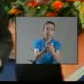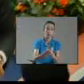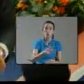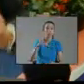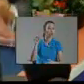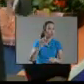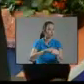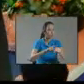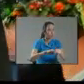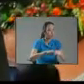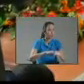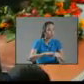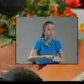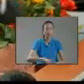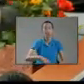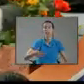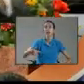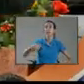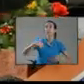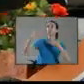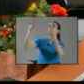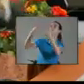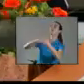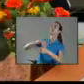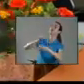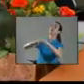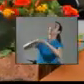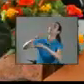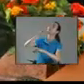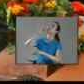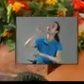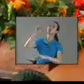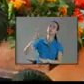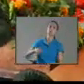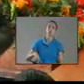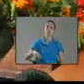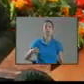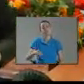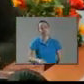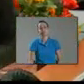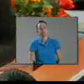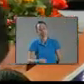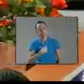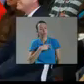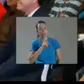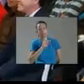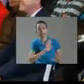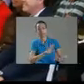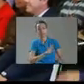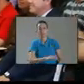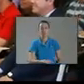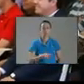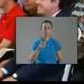da. Yo le voy a decir una cosa, si hay palabra en esta casa,